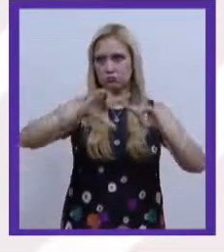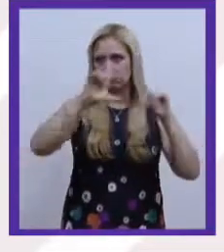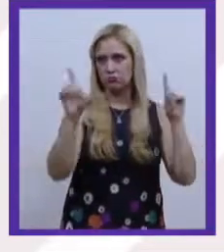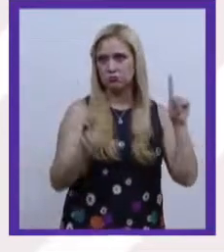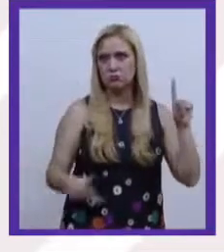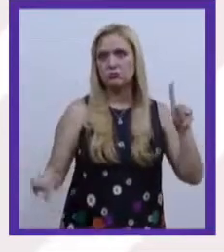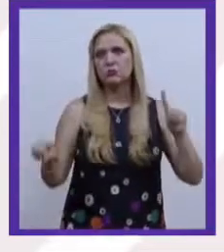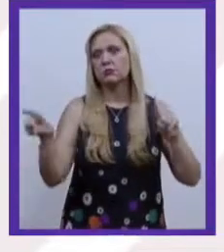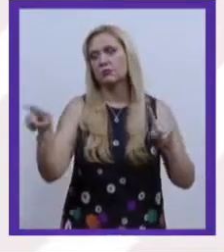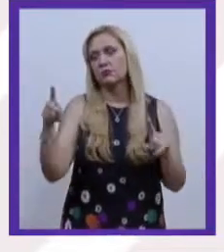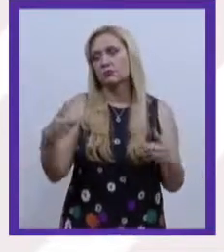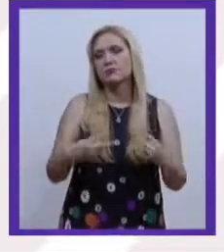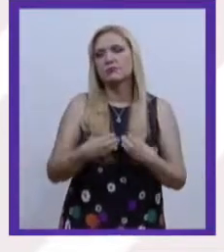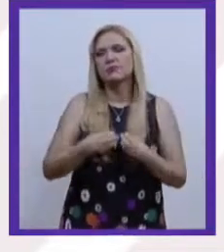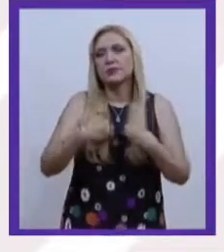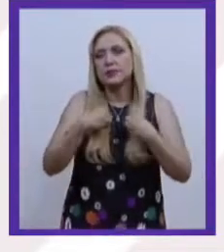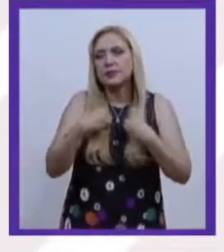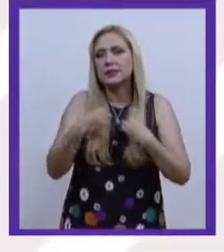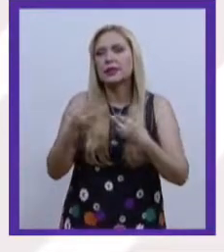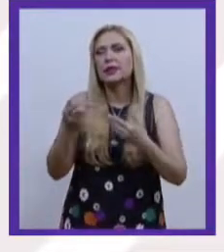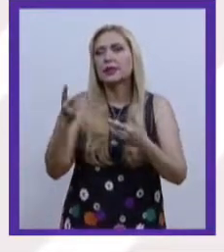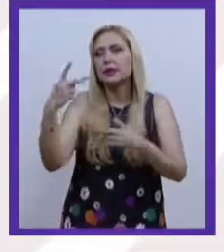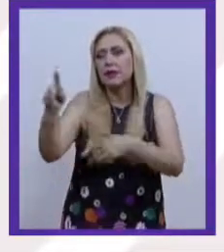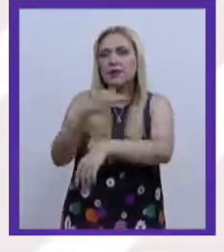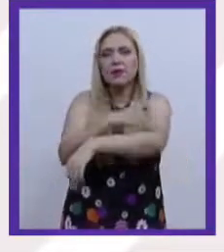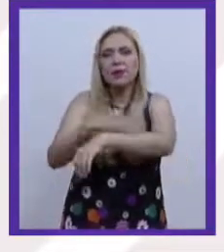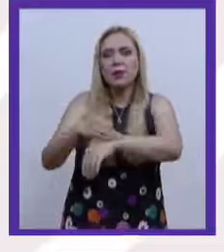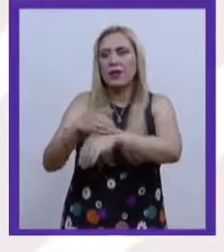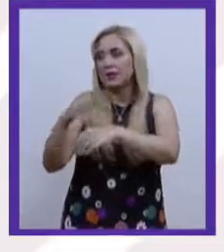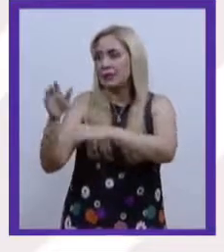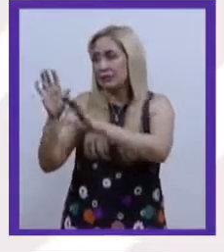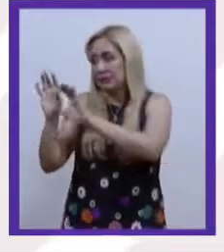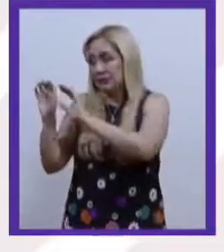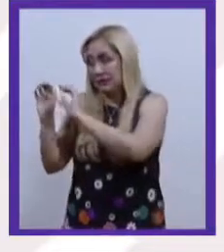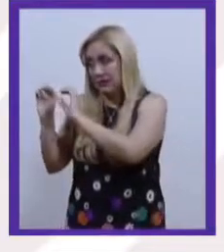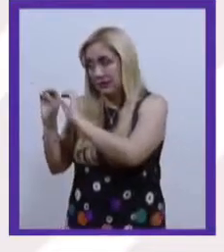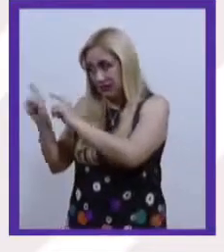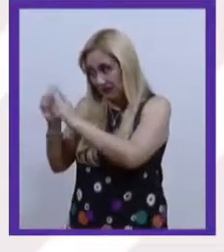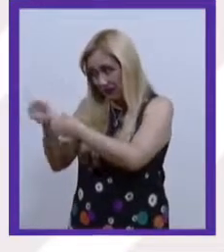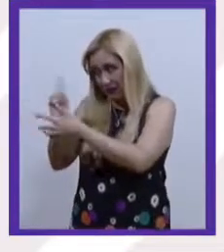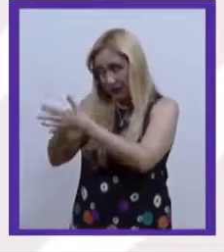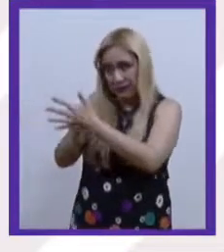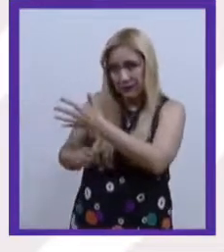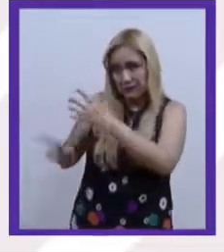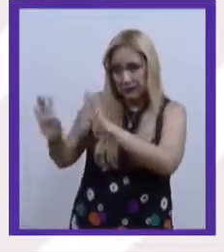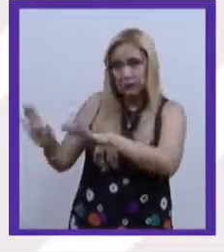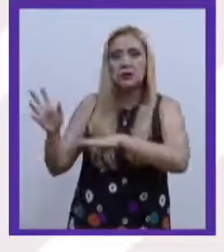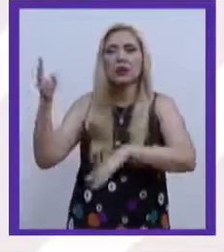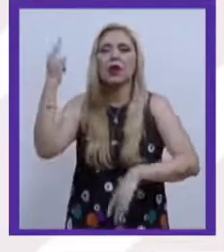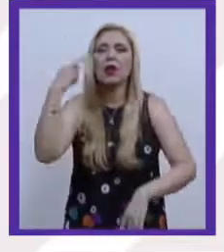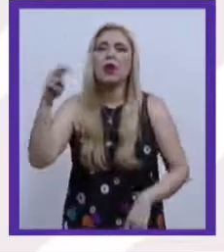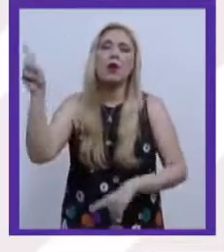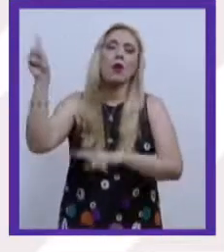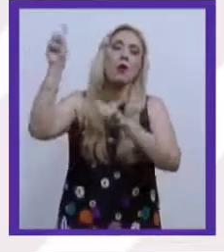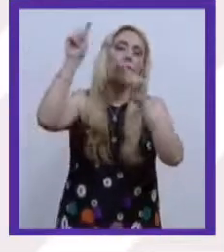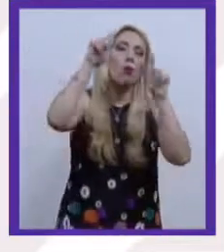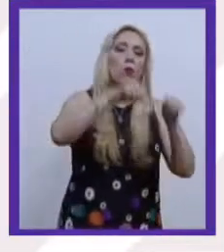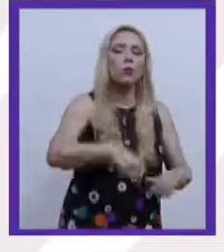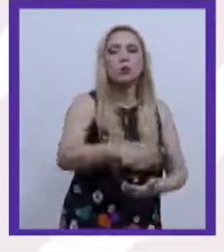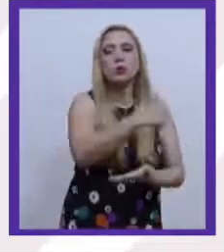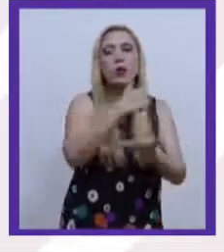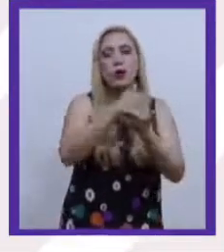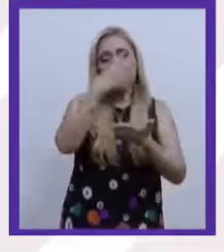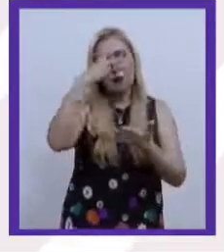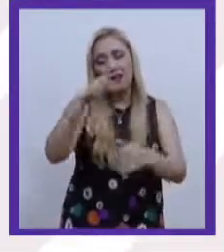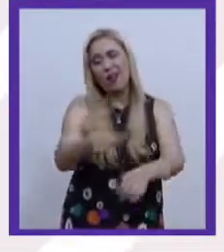su vida ordenada para los días que hay sesión aquí en la Ciudad de México, ¿no? Y que todas tienen que viajar hacia la Ciudad de México cuando la sesión